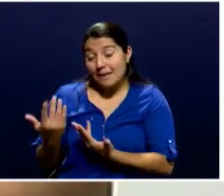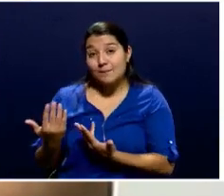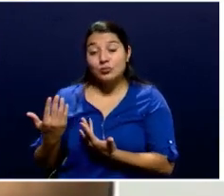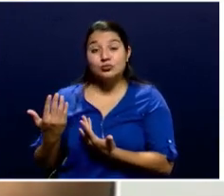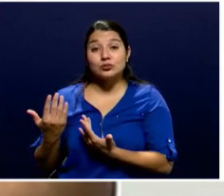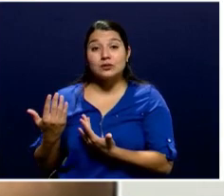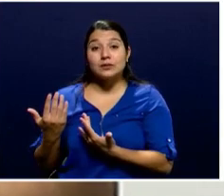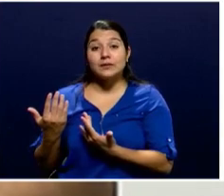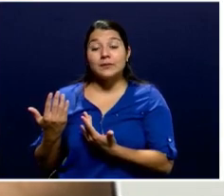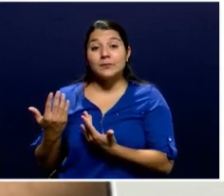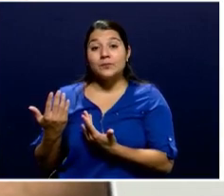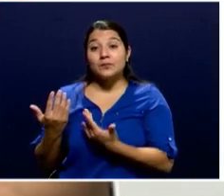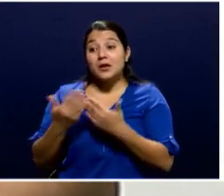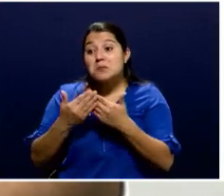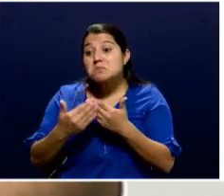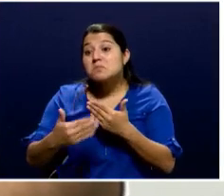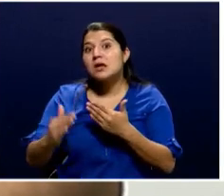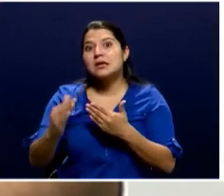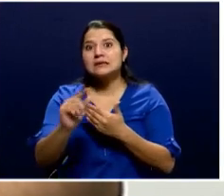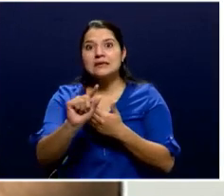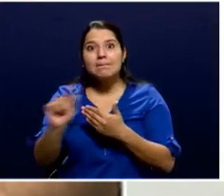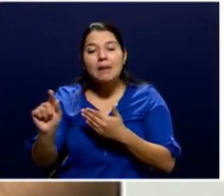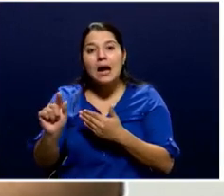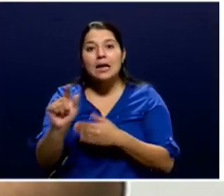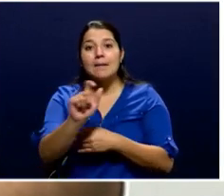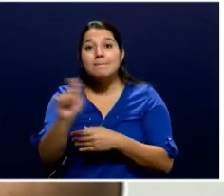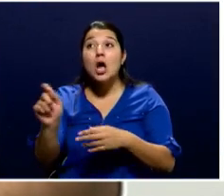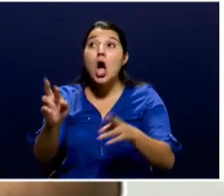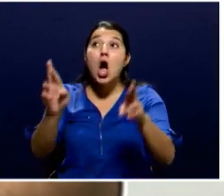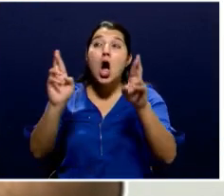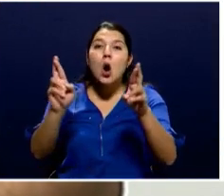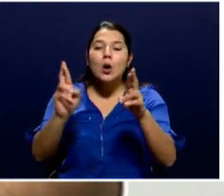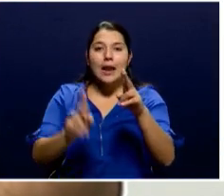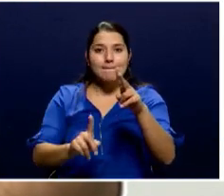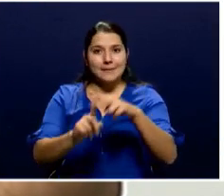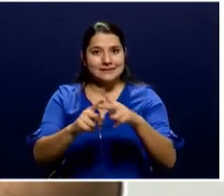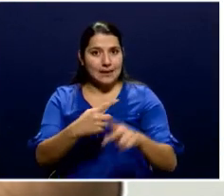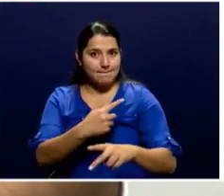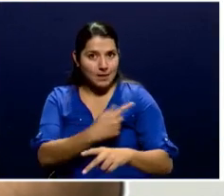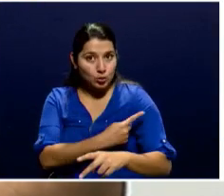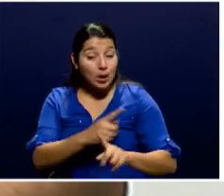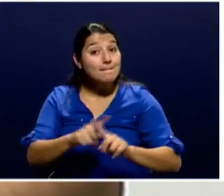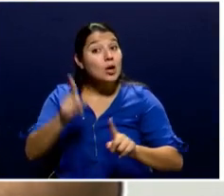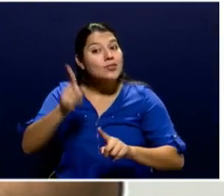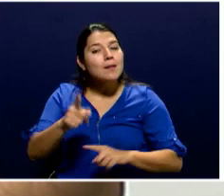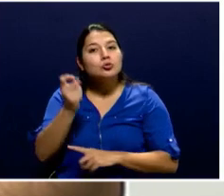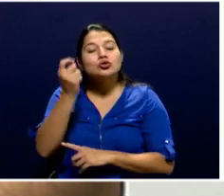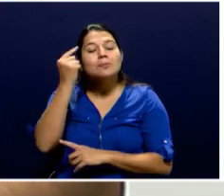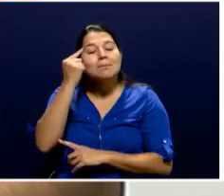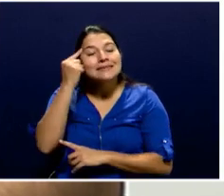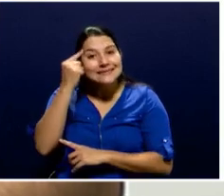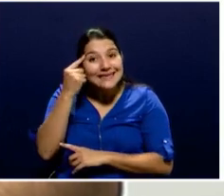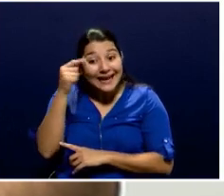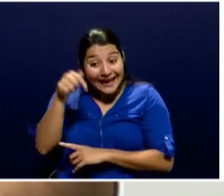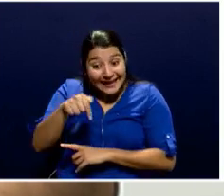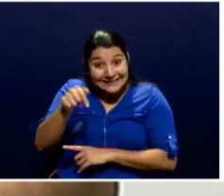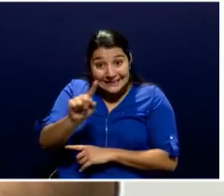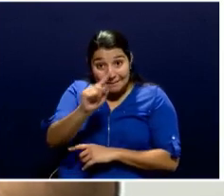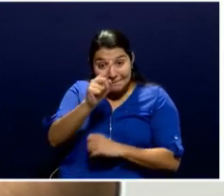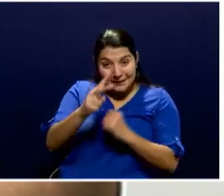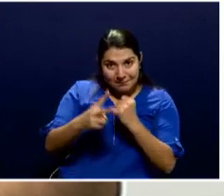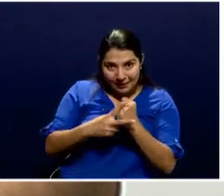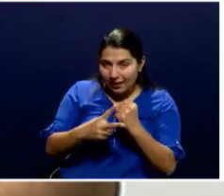próximas semanas, meses, drogas eficientes, pero hay que pensar que esta primera oleada la vamos a tener